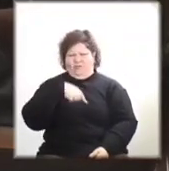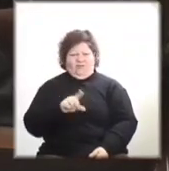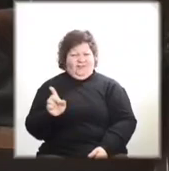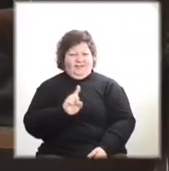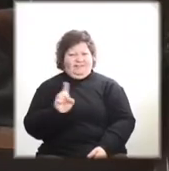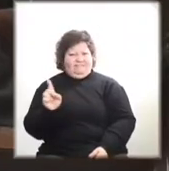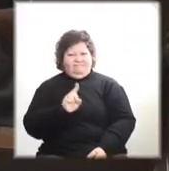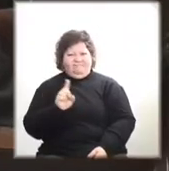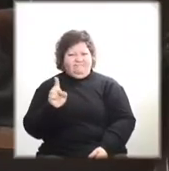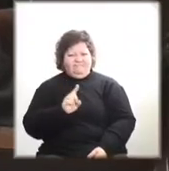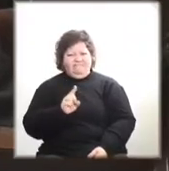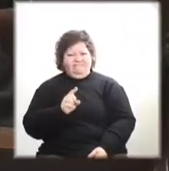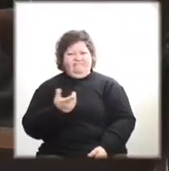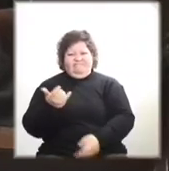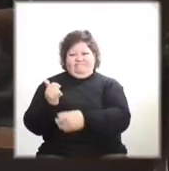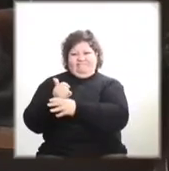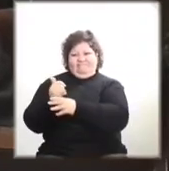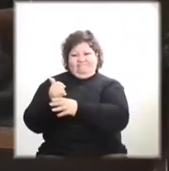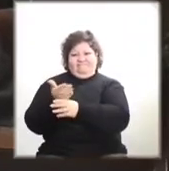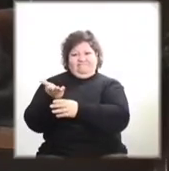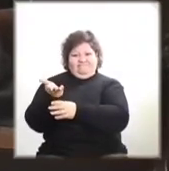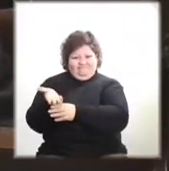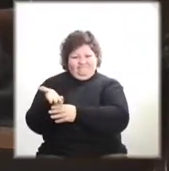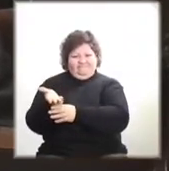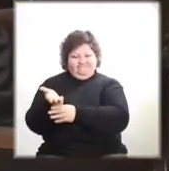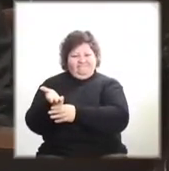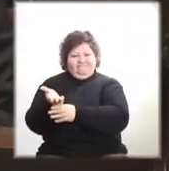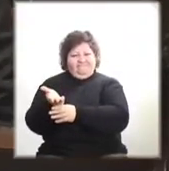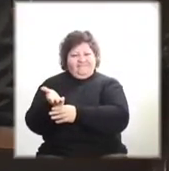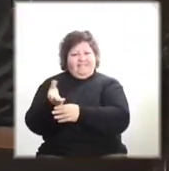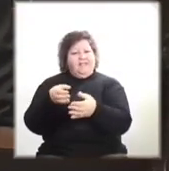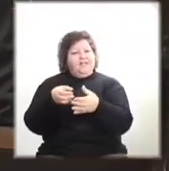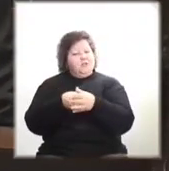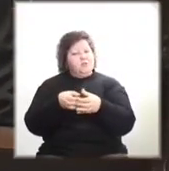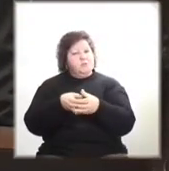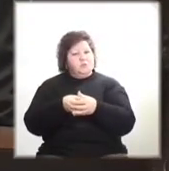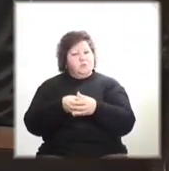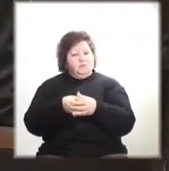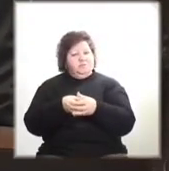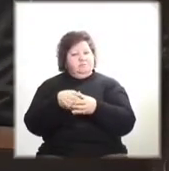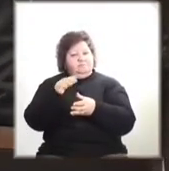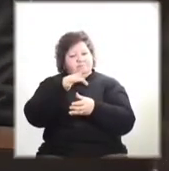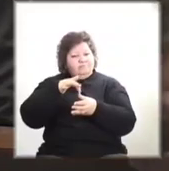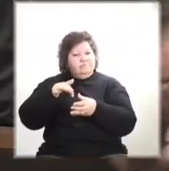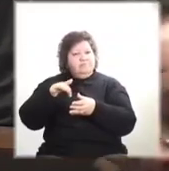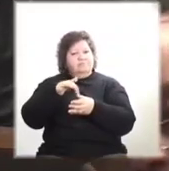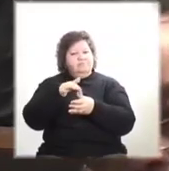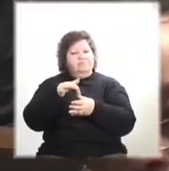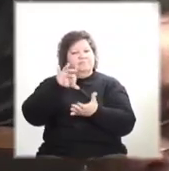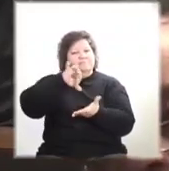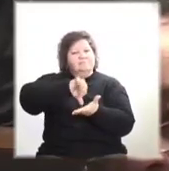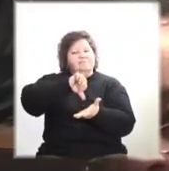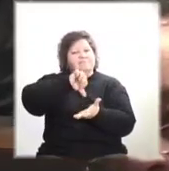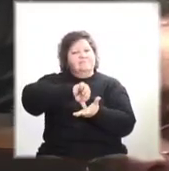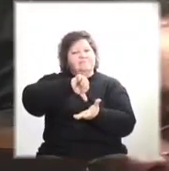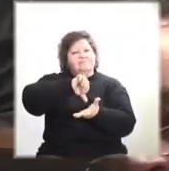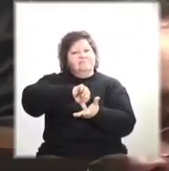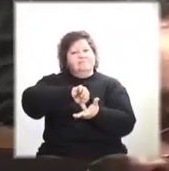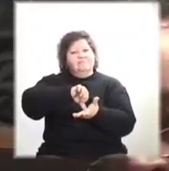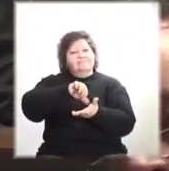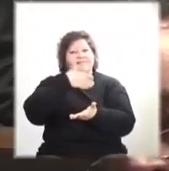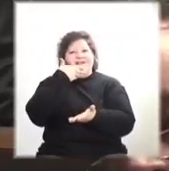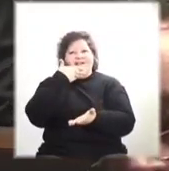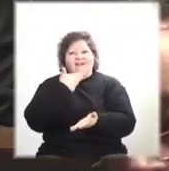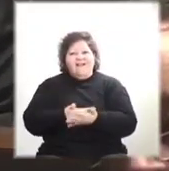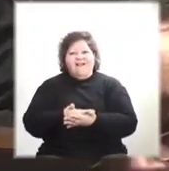por algo institucional, está dentro del selecto grupo de países que son